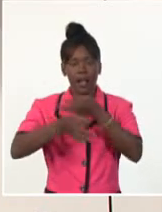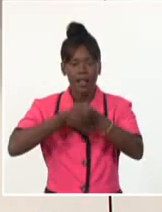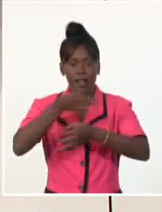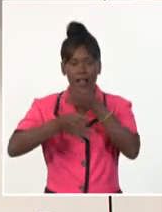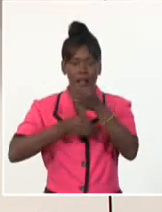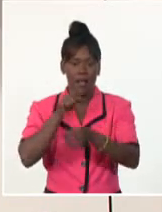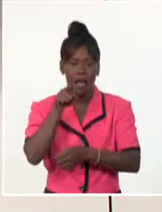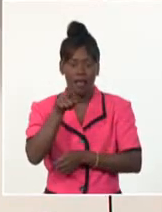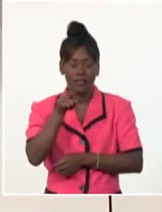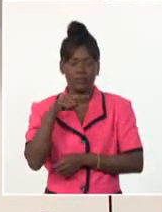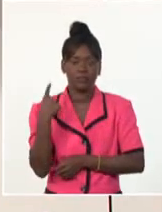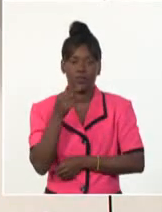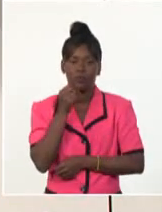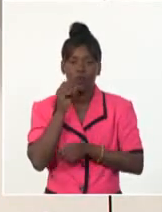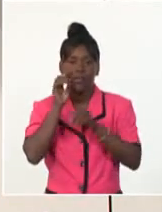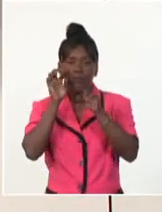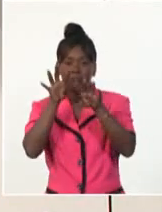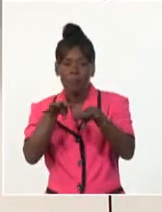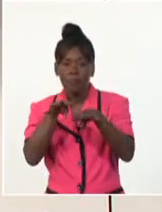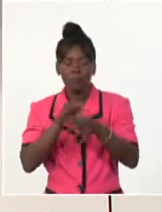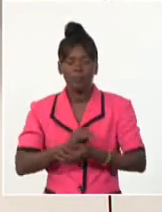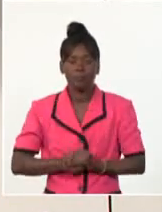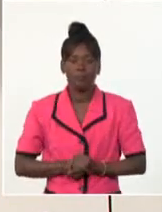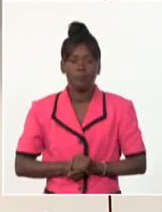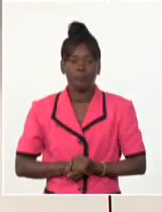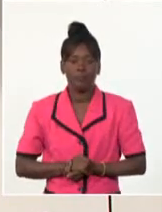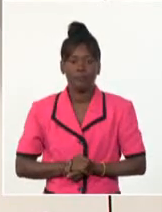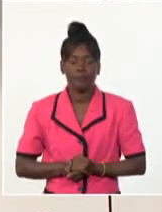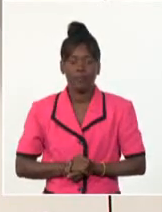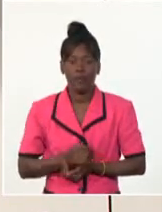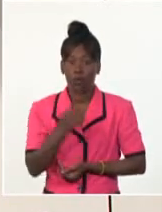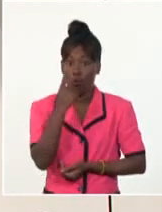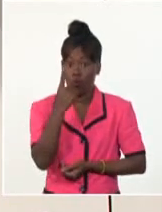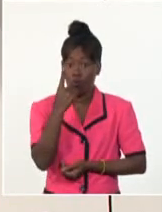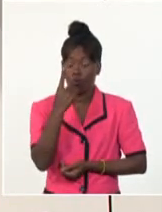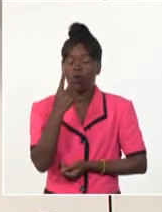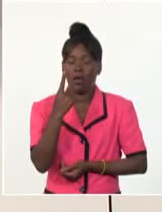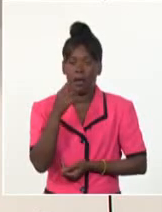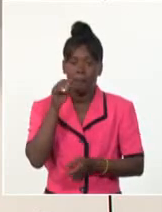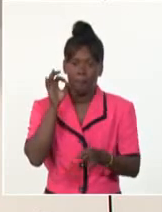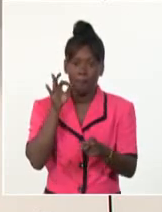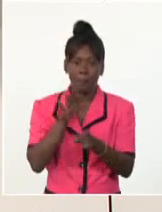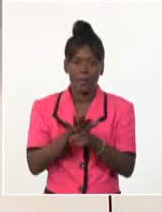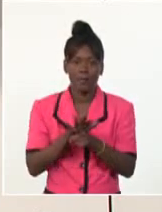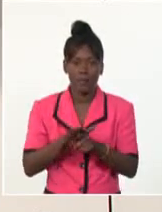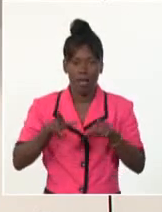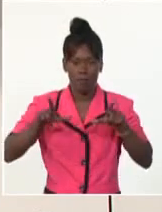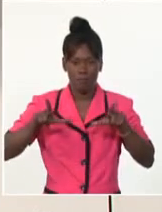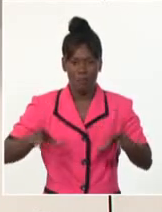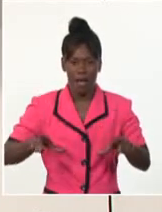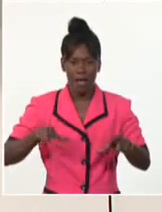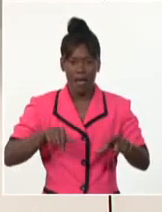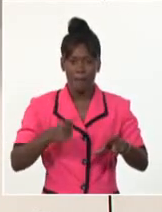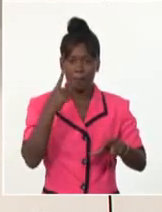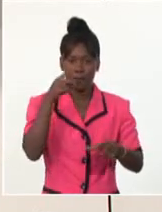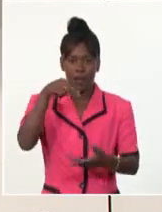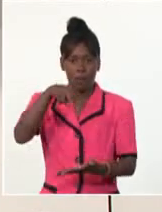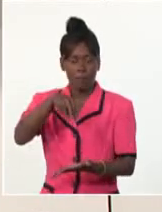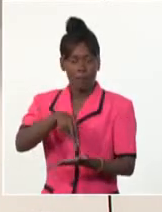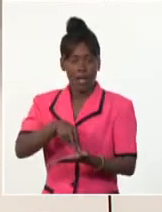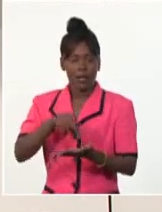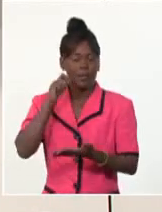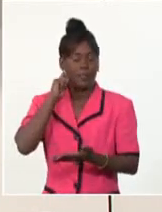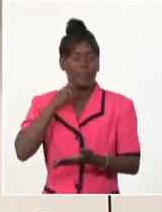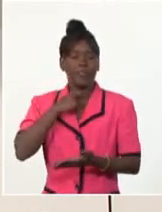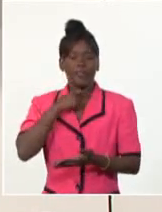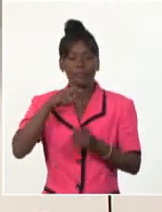derecho Carlos Juan Viera. Como novedad, Alfredo Despaigne defenderá el primer cojín, una posición que no ha jugado nunca en su carrera.